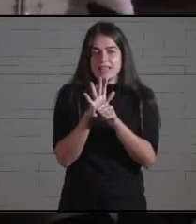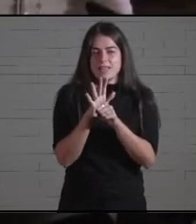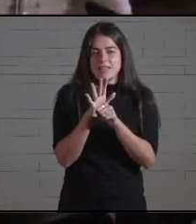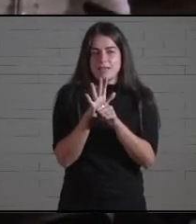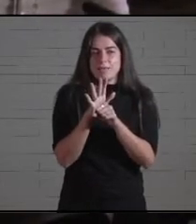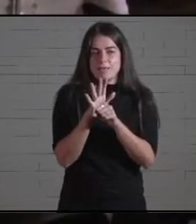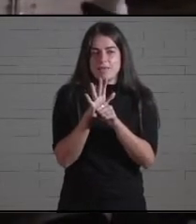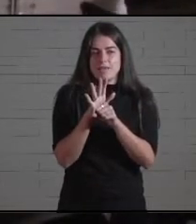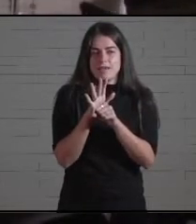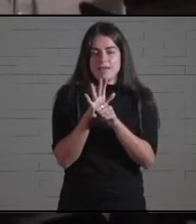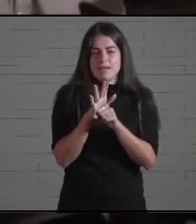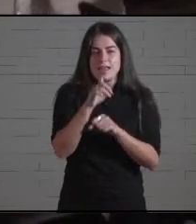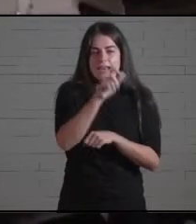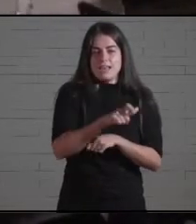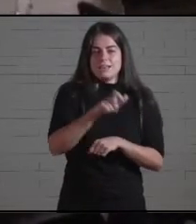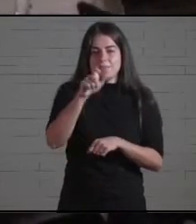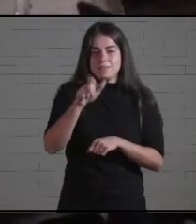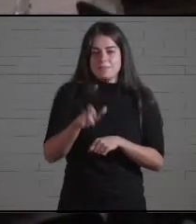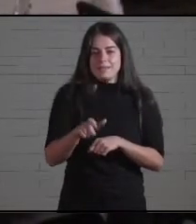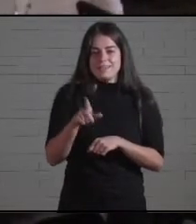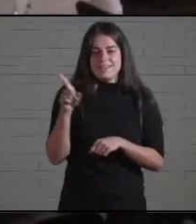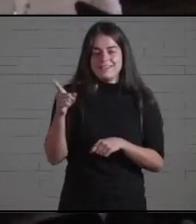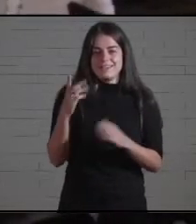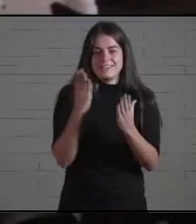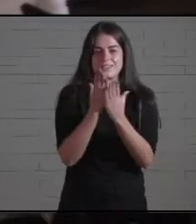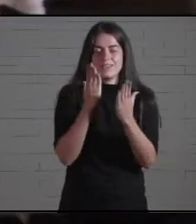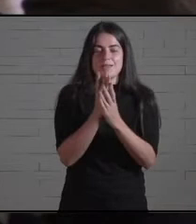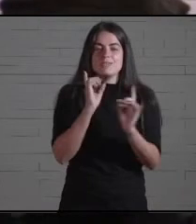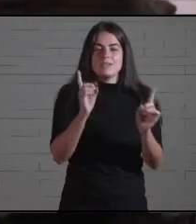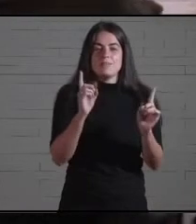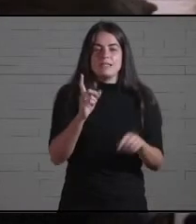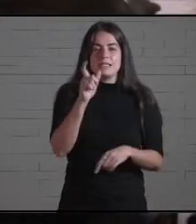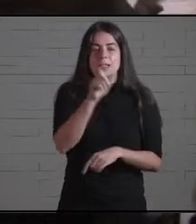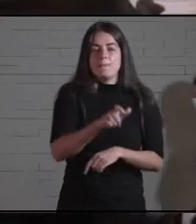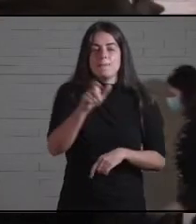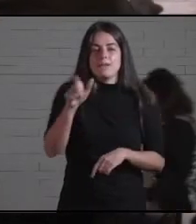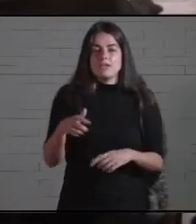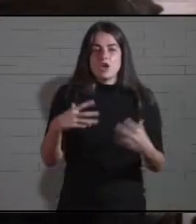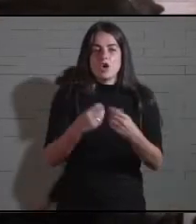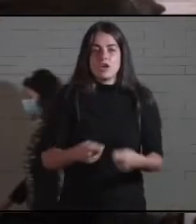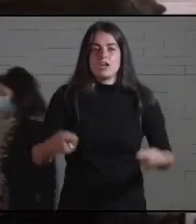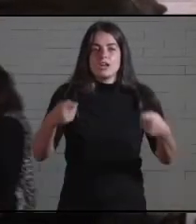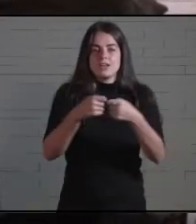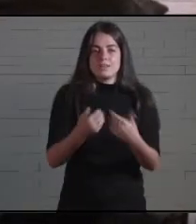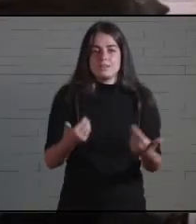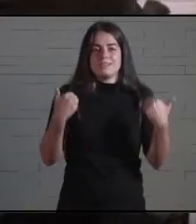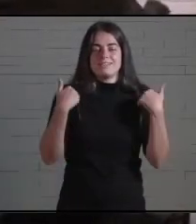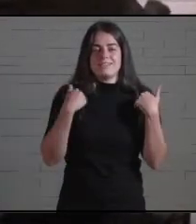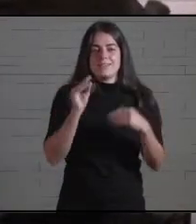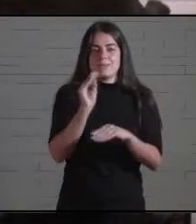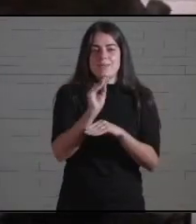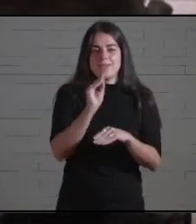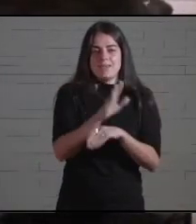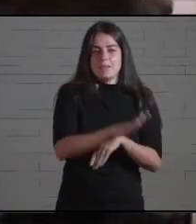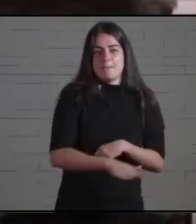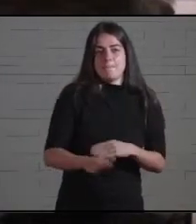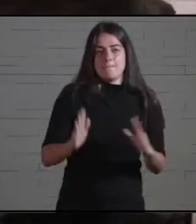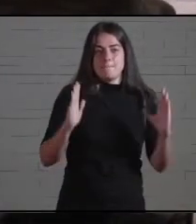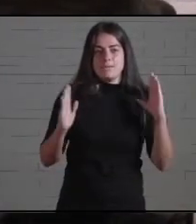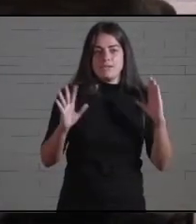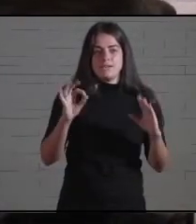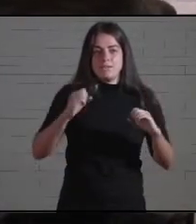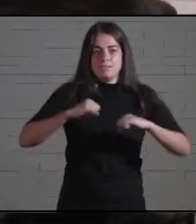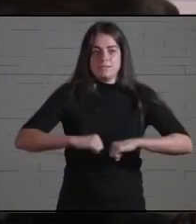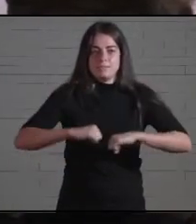en las personas. Aquí solamente estudiamos las personas con responsabilidades de cuidados sobre menores o mayores, ¿de